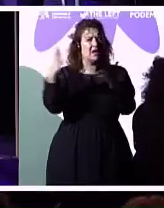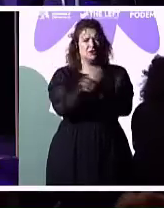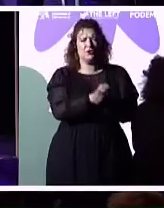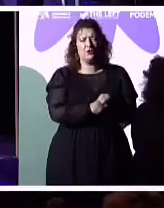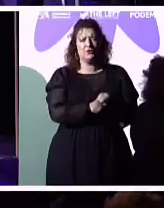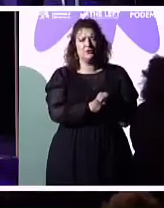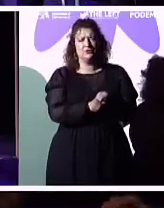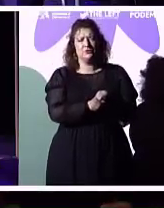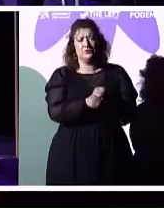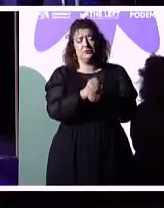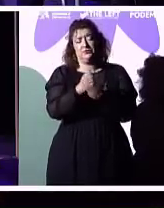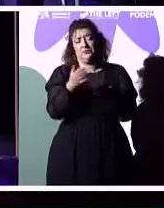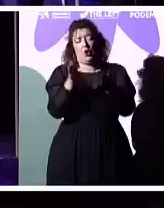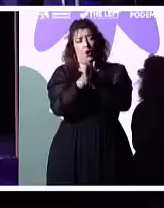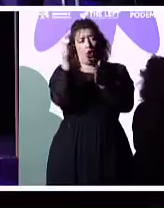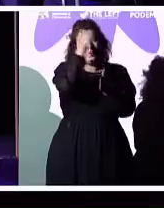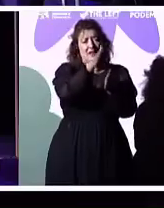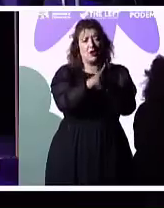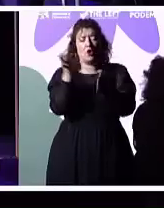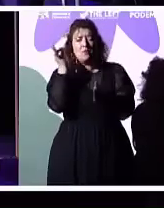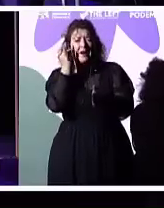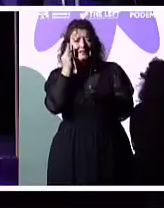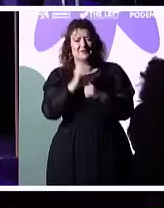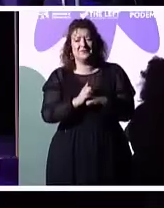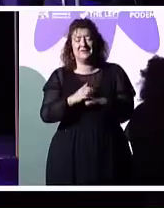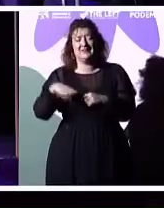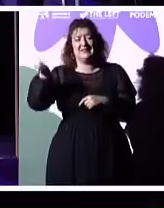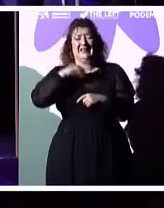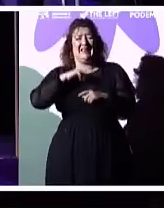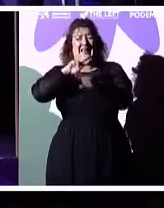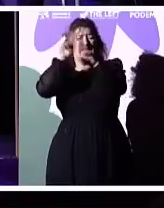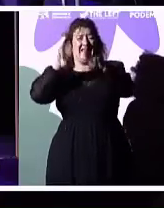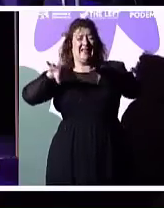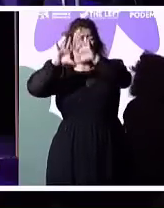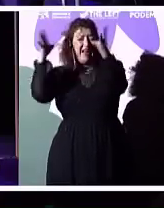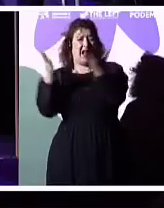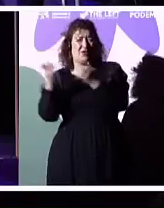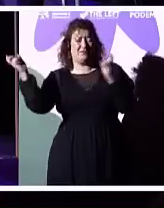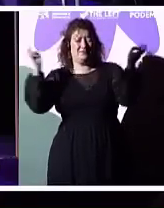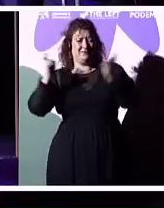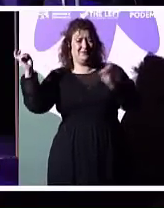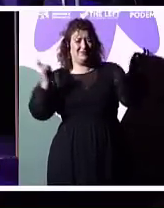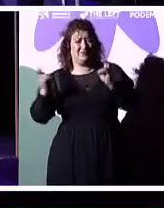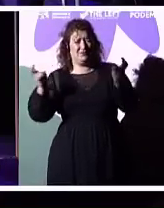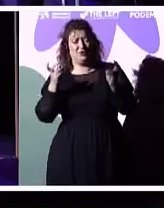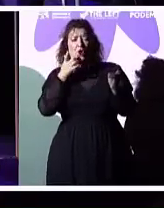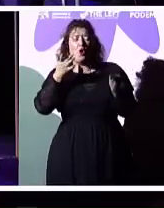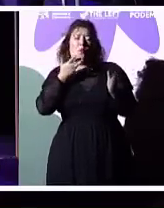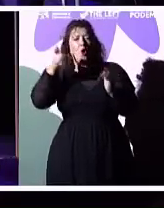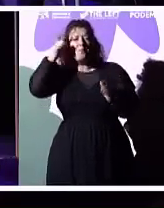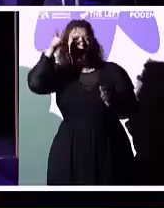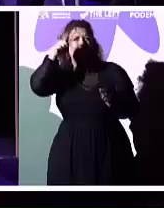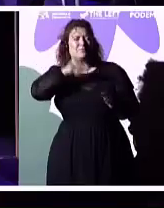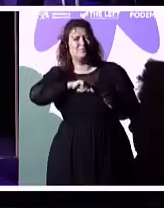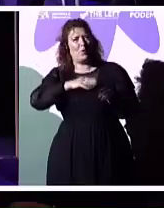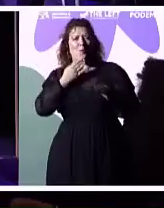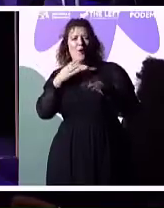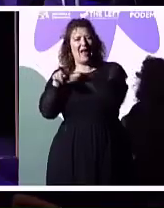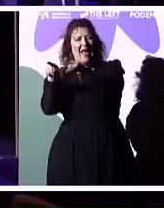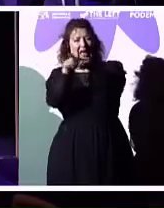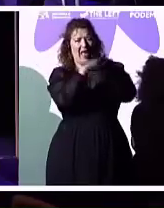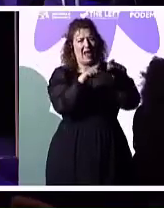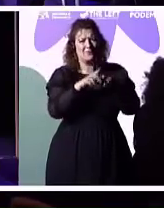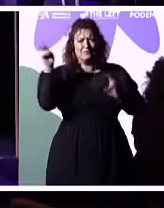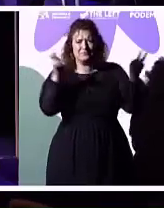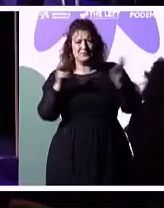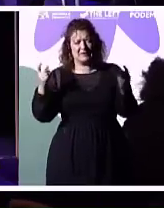y compañeras de las fuerzas internacionales de nuestros pueblos hermanos por acompañarnos una vez más